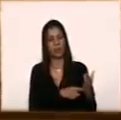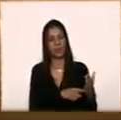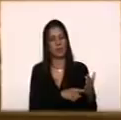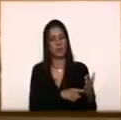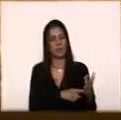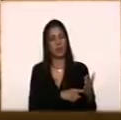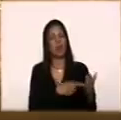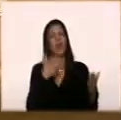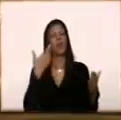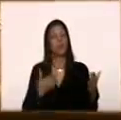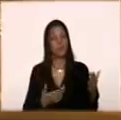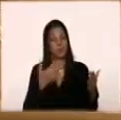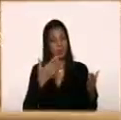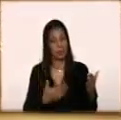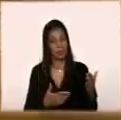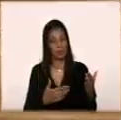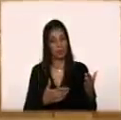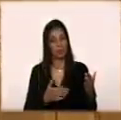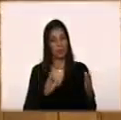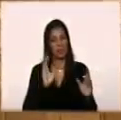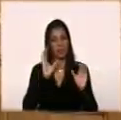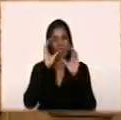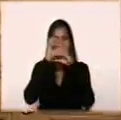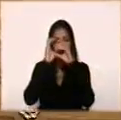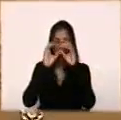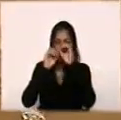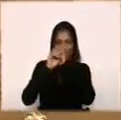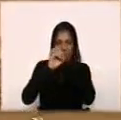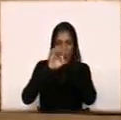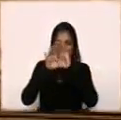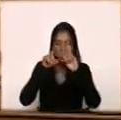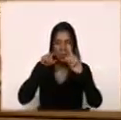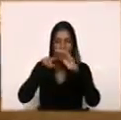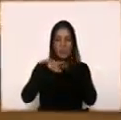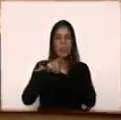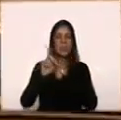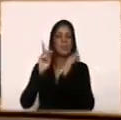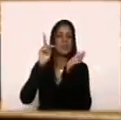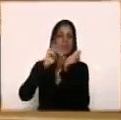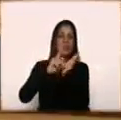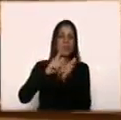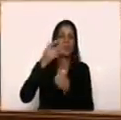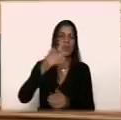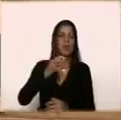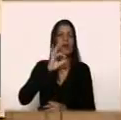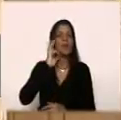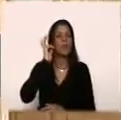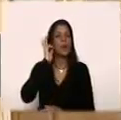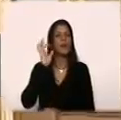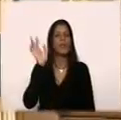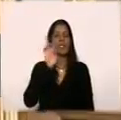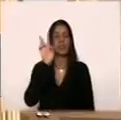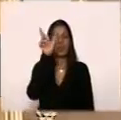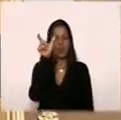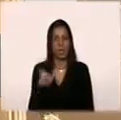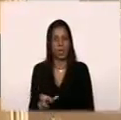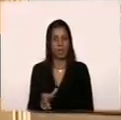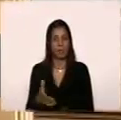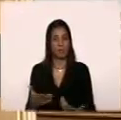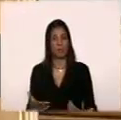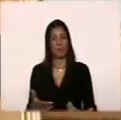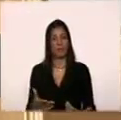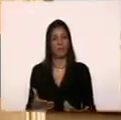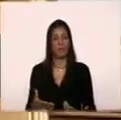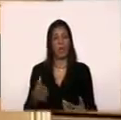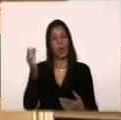pone también en el eje principal, en el eje protagónico, a la mujer venezolana. Y no habrá un solo